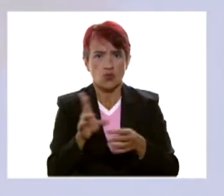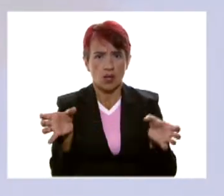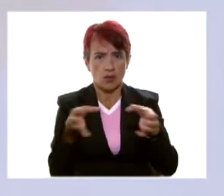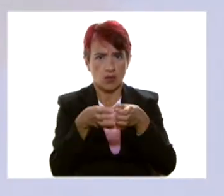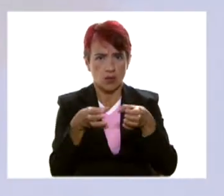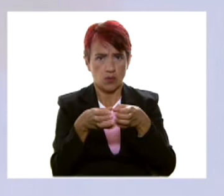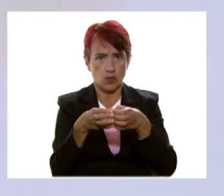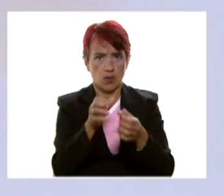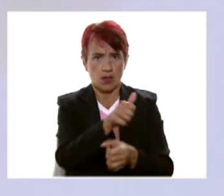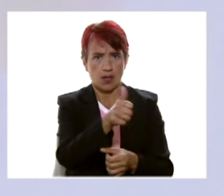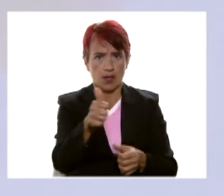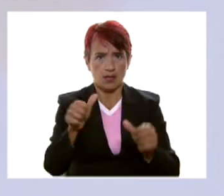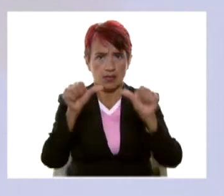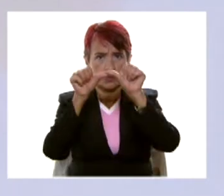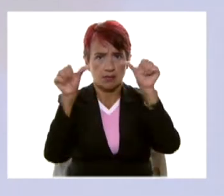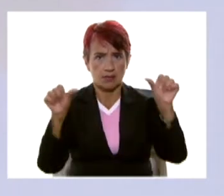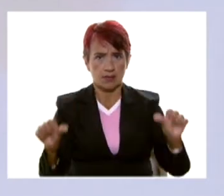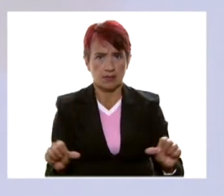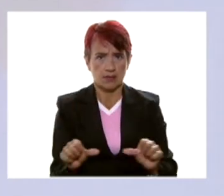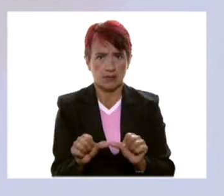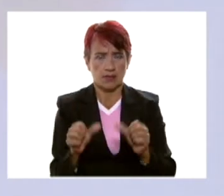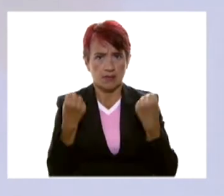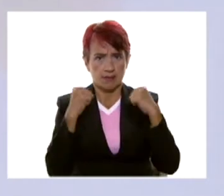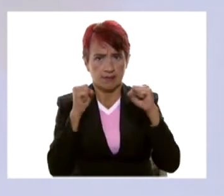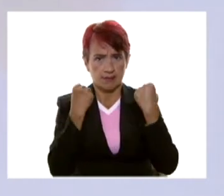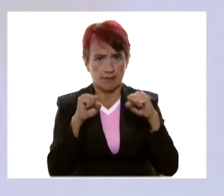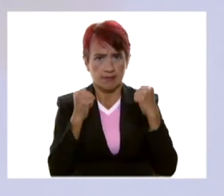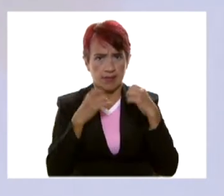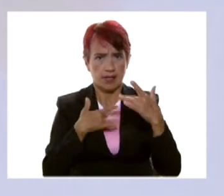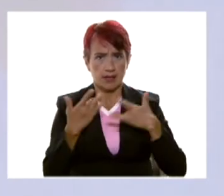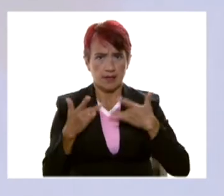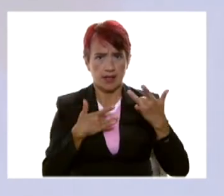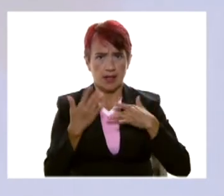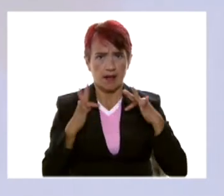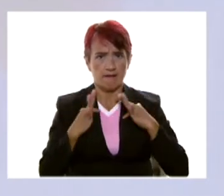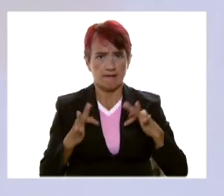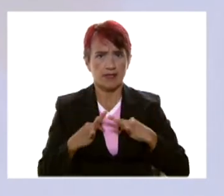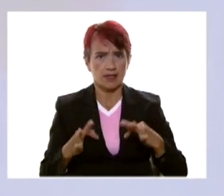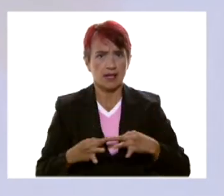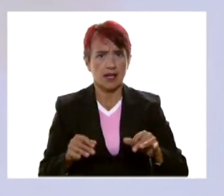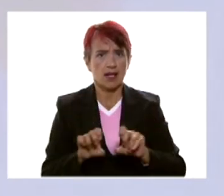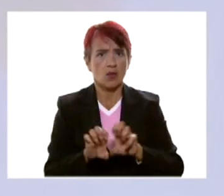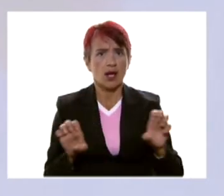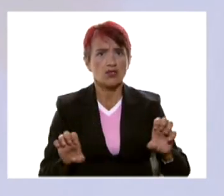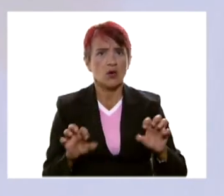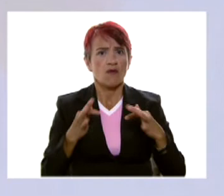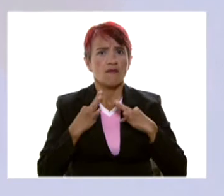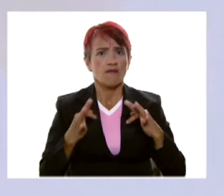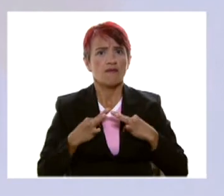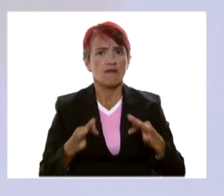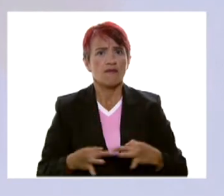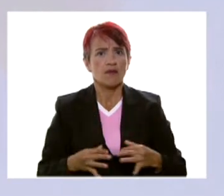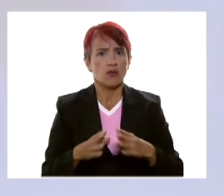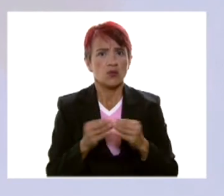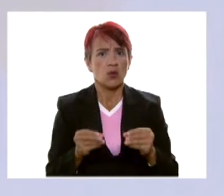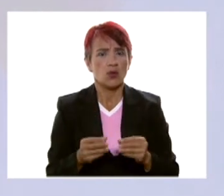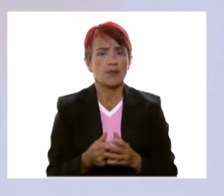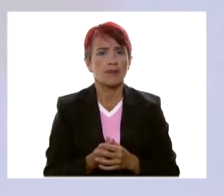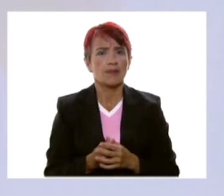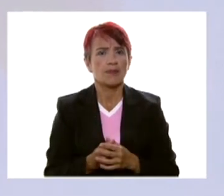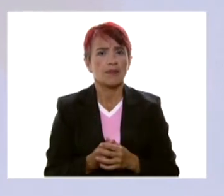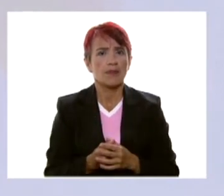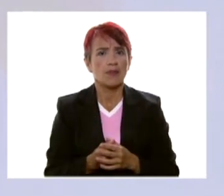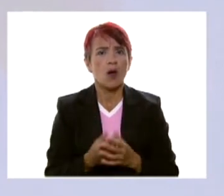de esos subsistemas para la práctica de la actividad física, la educación física y el deporte.